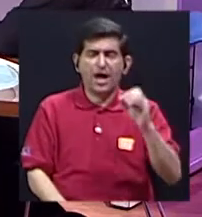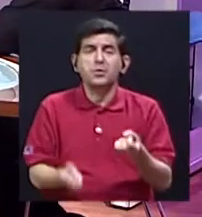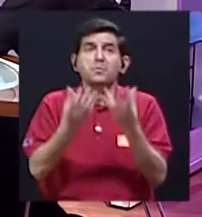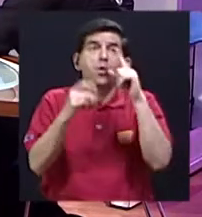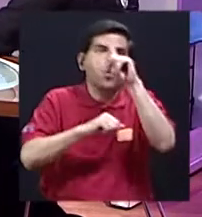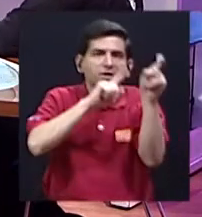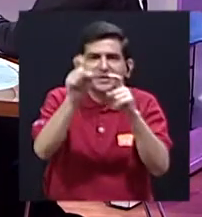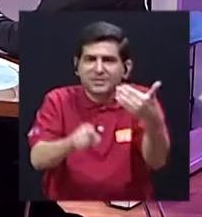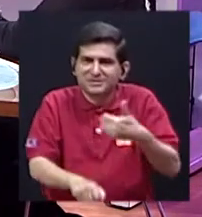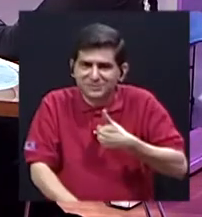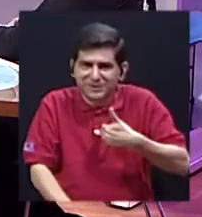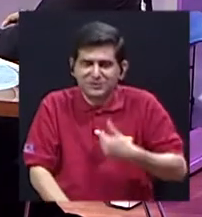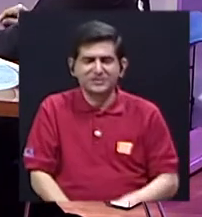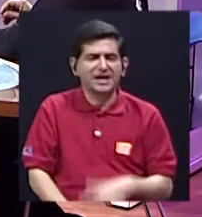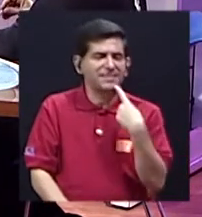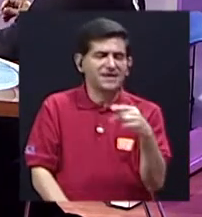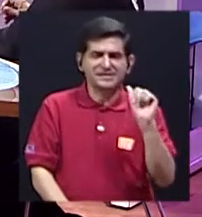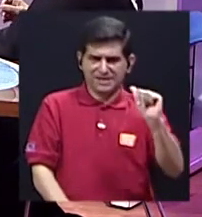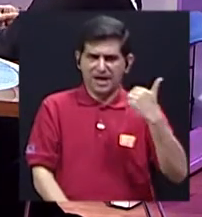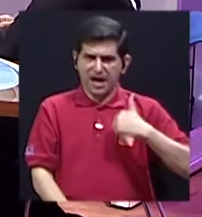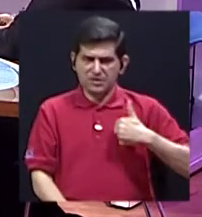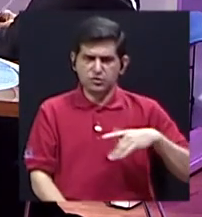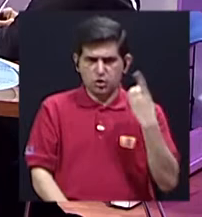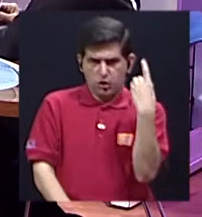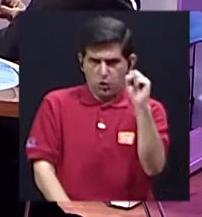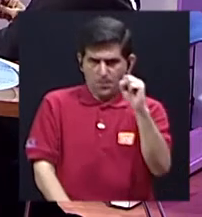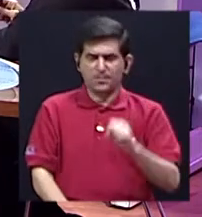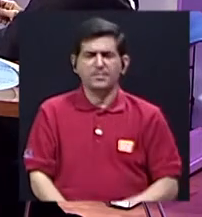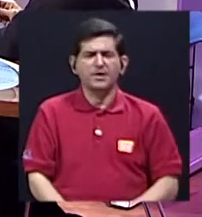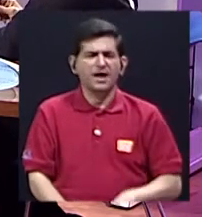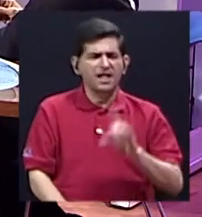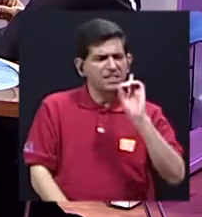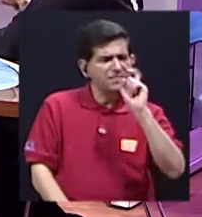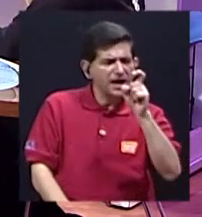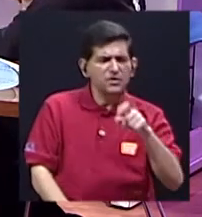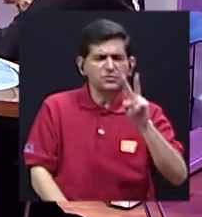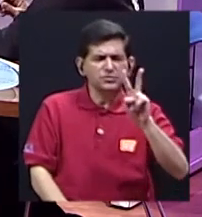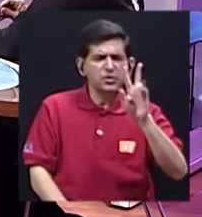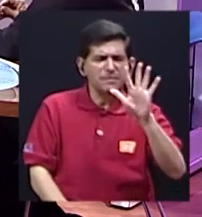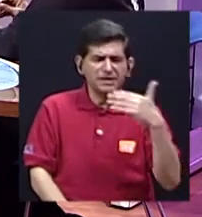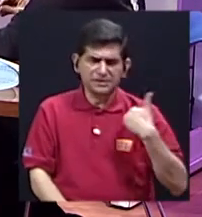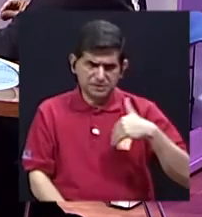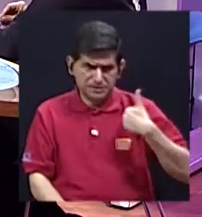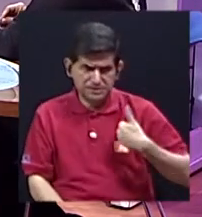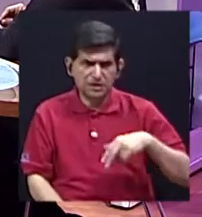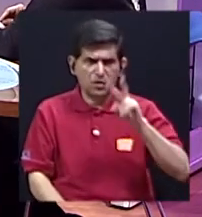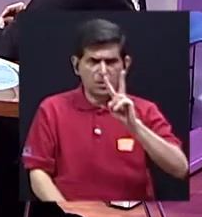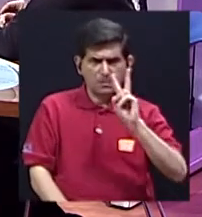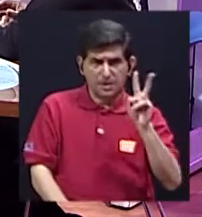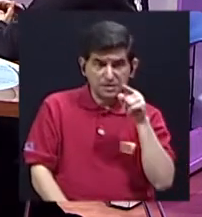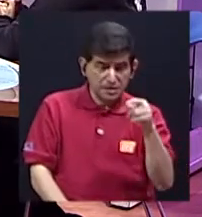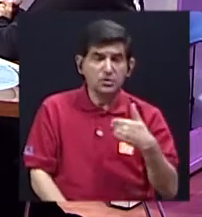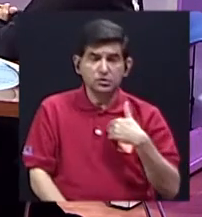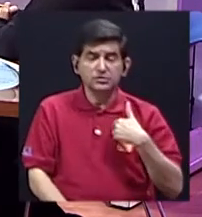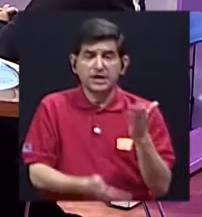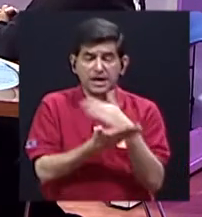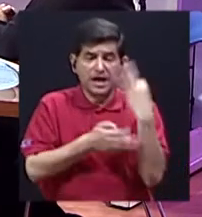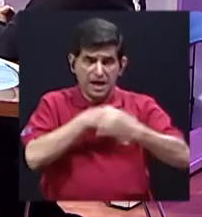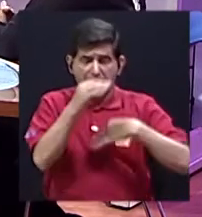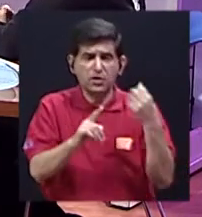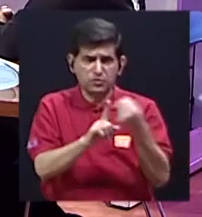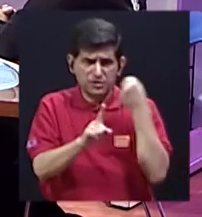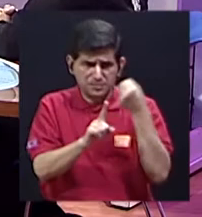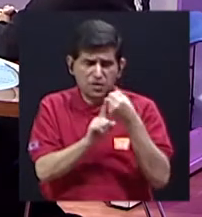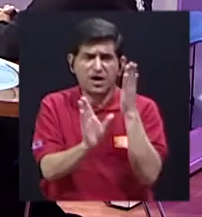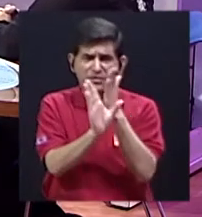preguntas aquí verdad dice antonio desamparados hizo un diagnóstico de unos 25 hombres y 22 de ellos han recibido algún tipo de maltrato